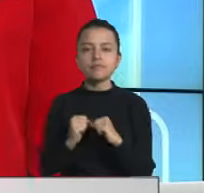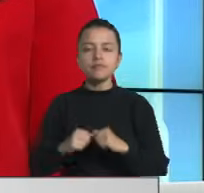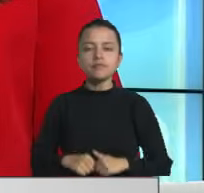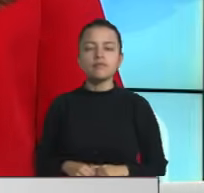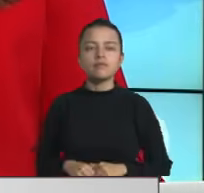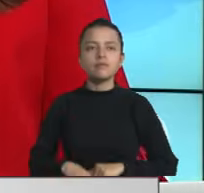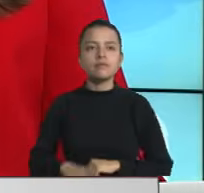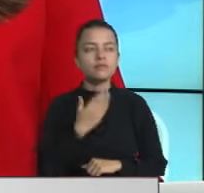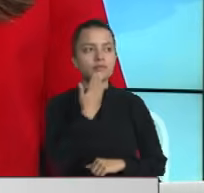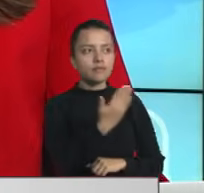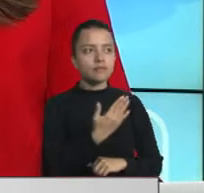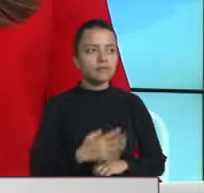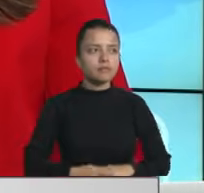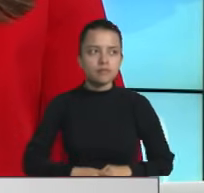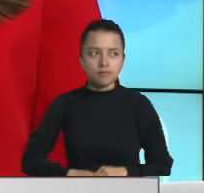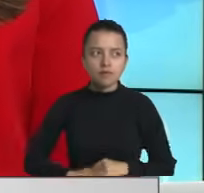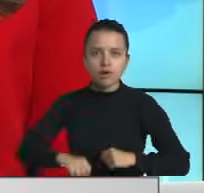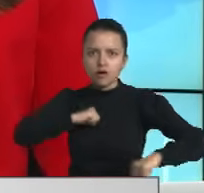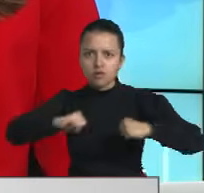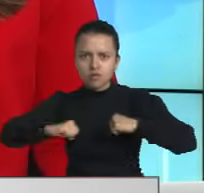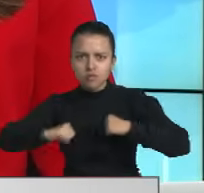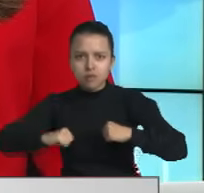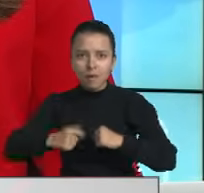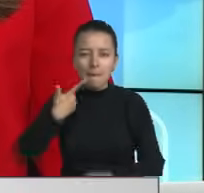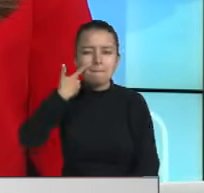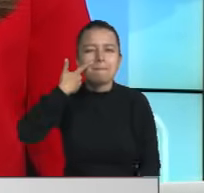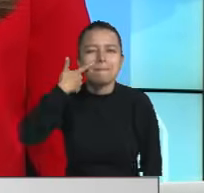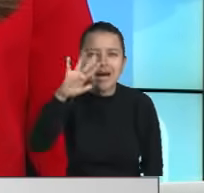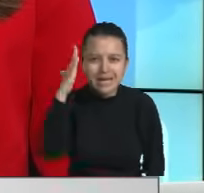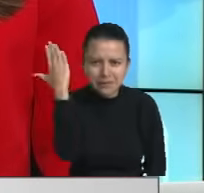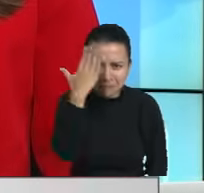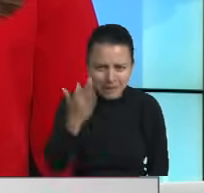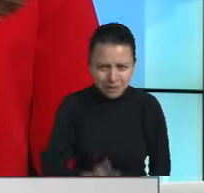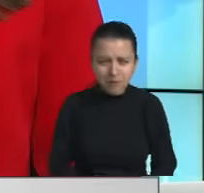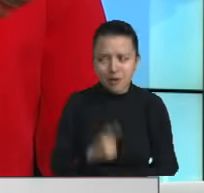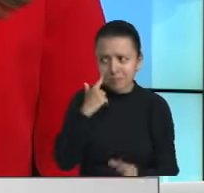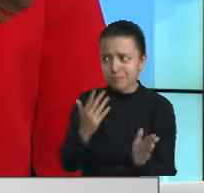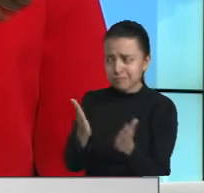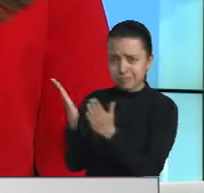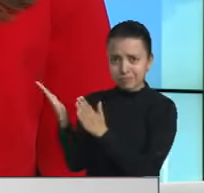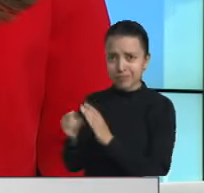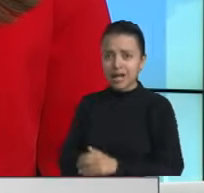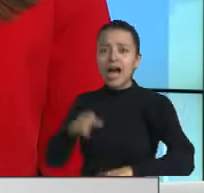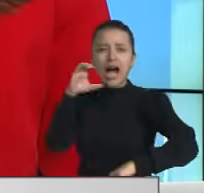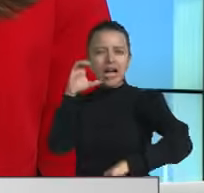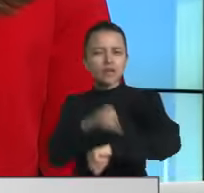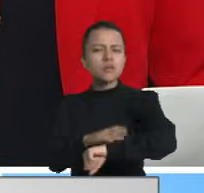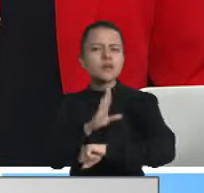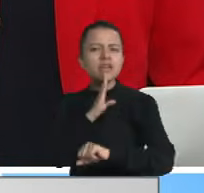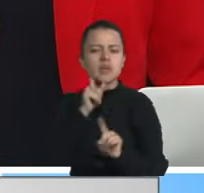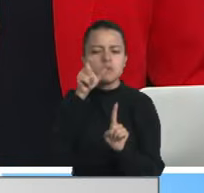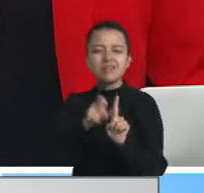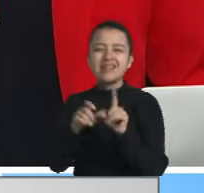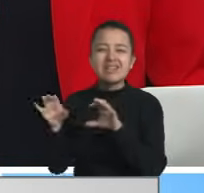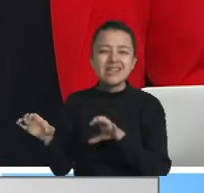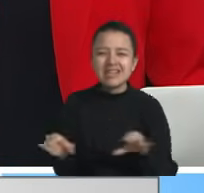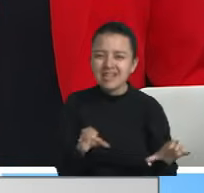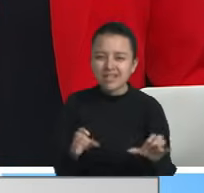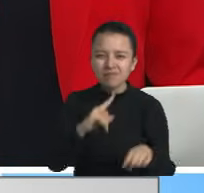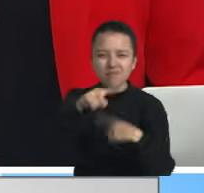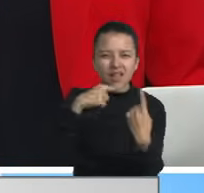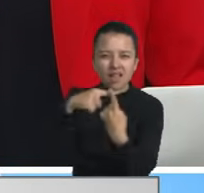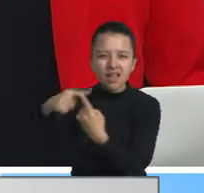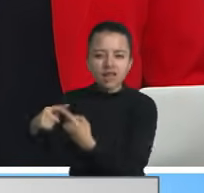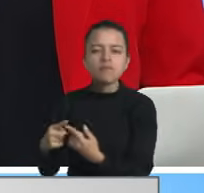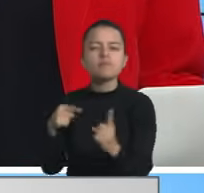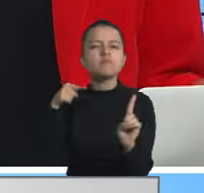muchas gracias. Y en un operativo de película fue capturado en flagrancia un extorsionista en el Valle del Cauca. Valentina Villegas con los